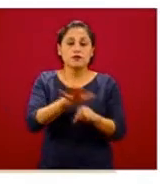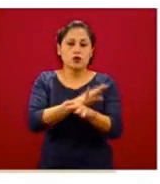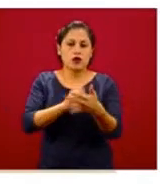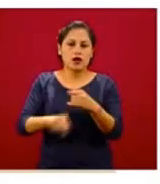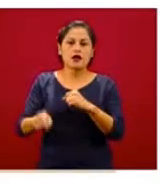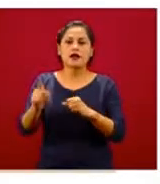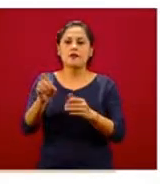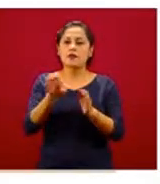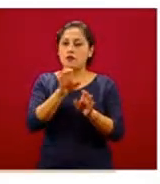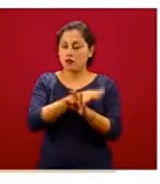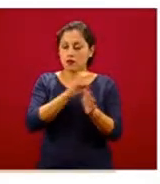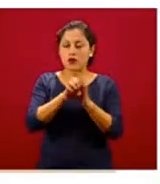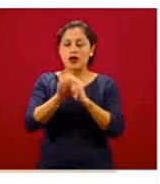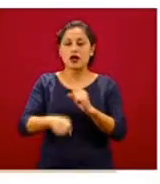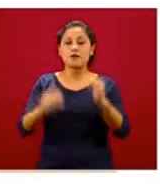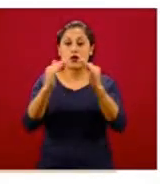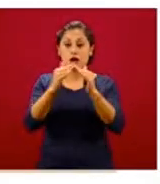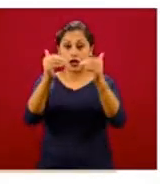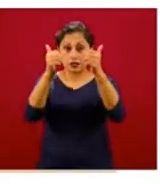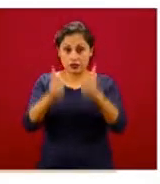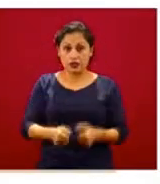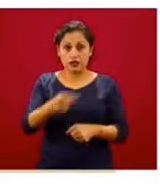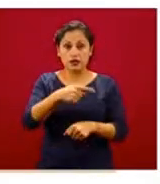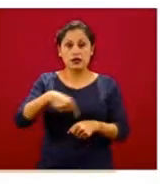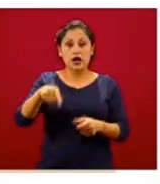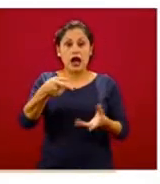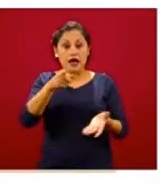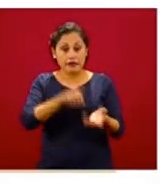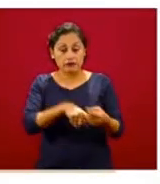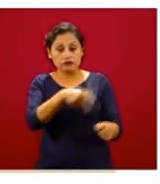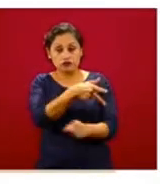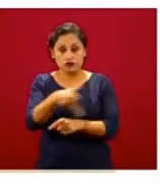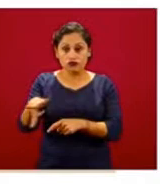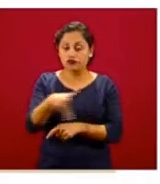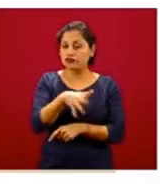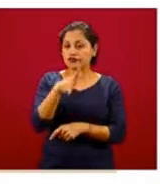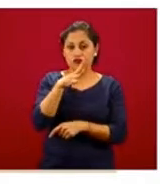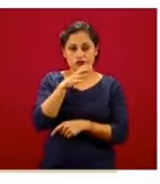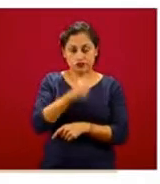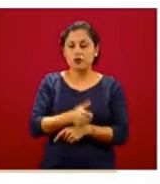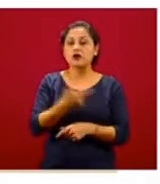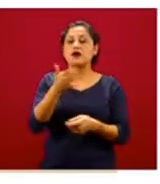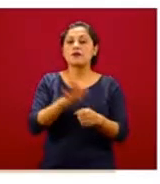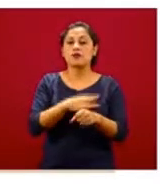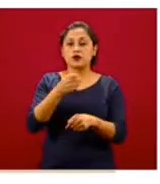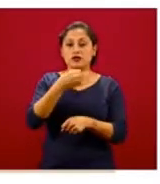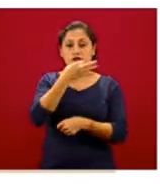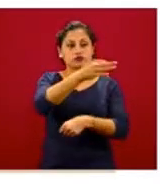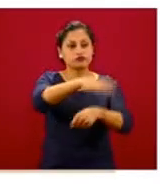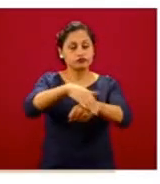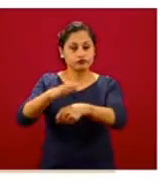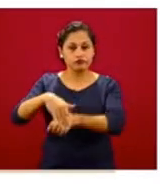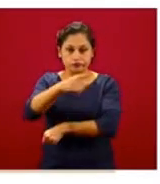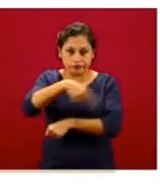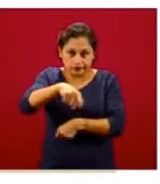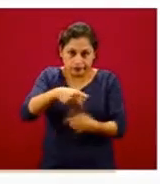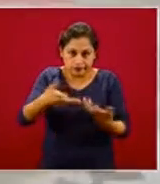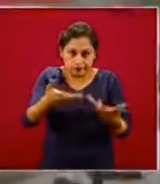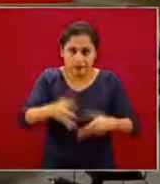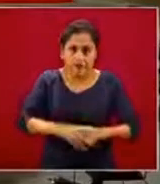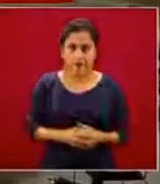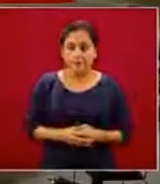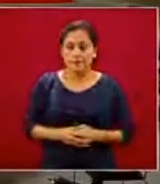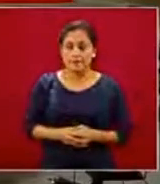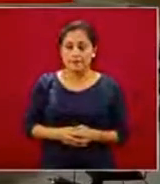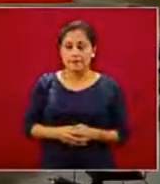casas, pues from durante la jornada spraying, de sana did distancia go no se down. podía hacer. Entonces se So reforzó a con el lot of the larva boletín control being dirigido a la done in población homes general. could not be done La in other